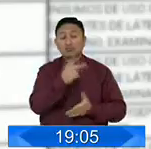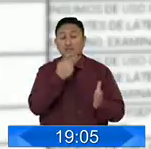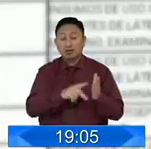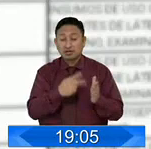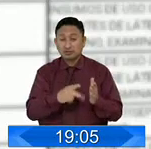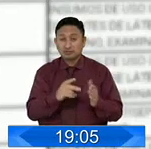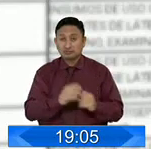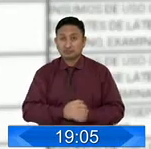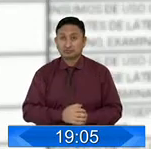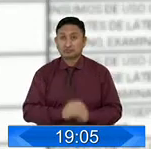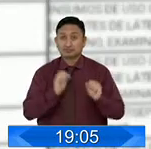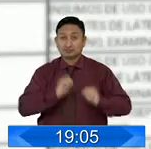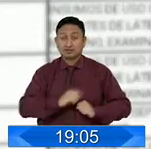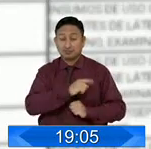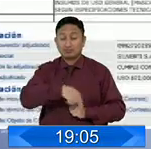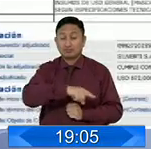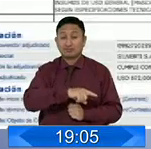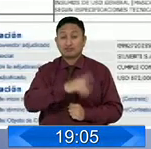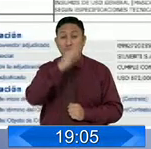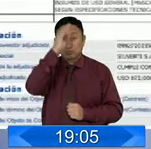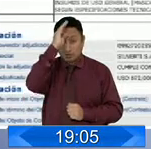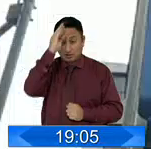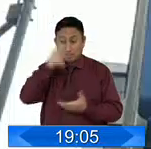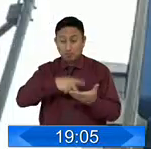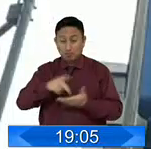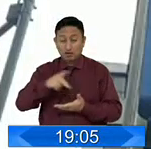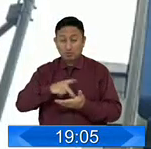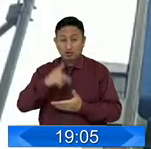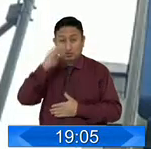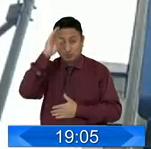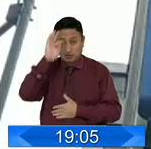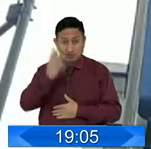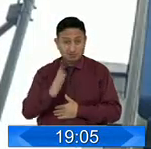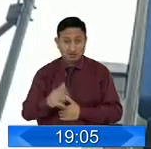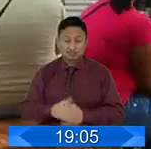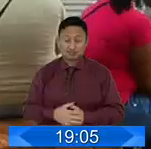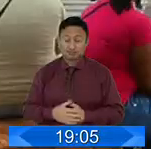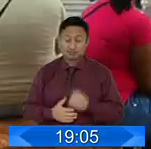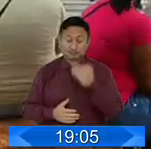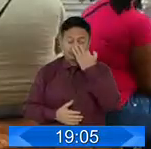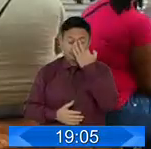adjudicaciones en los hospitales del IES. Informó Jorge Escobar.